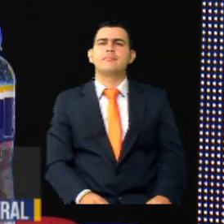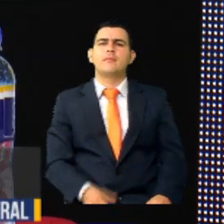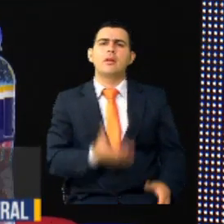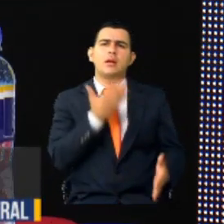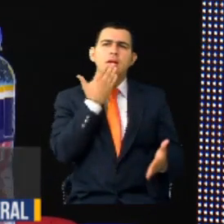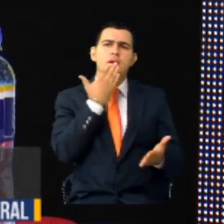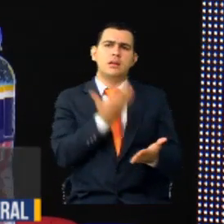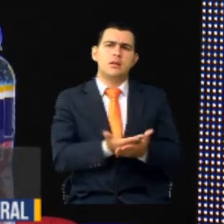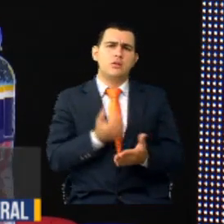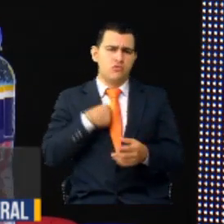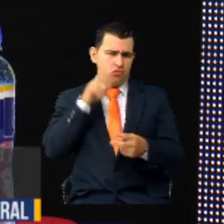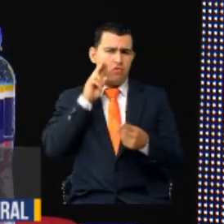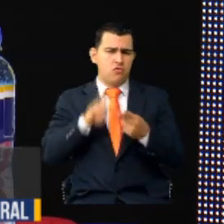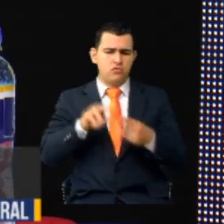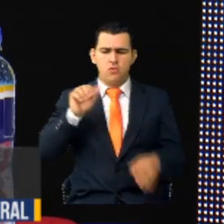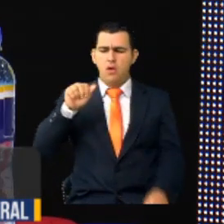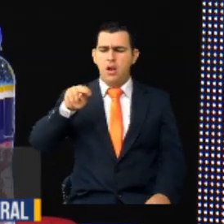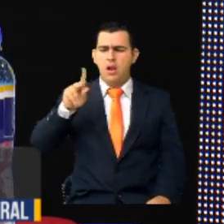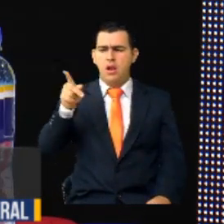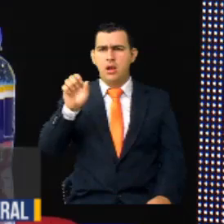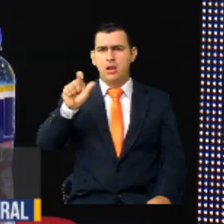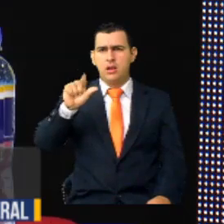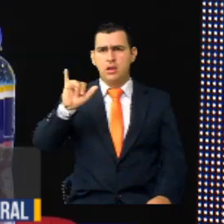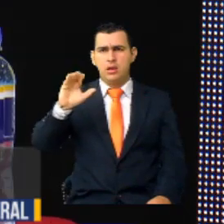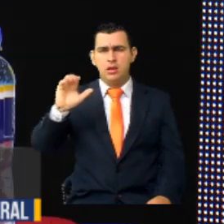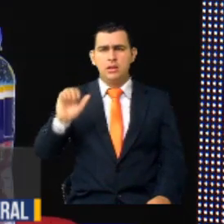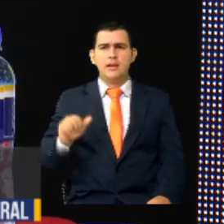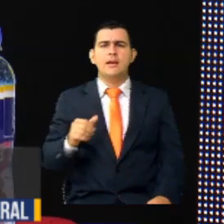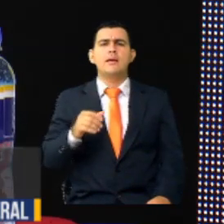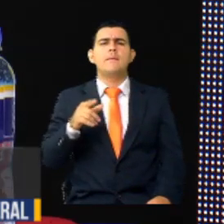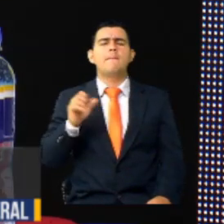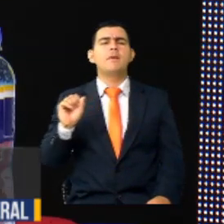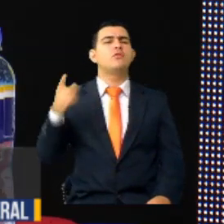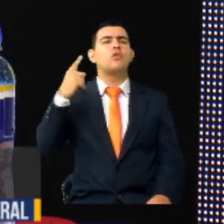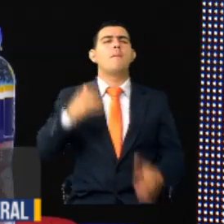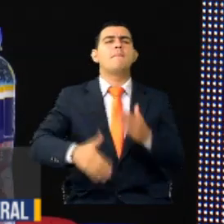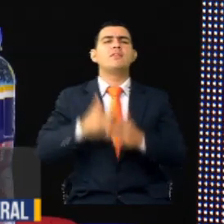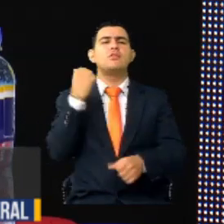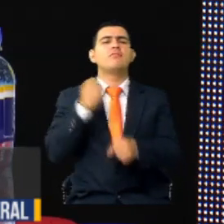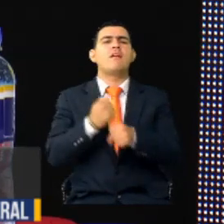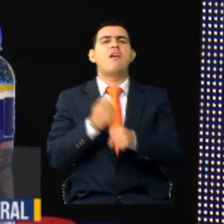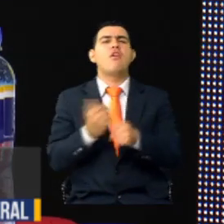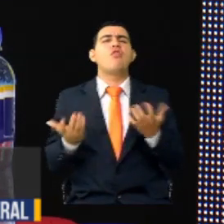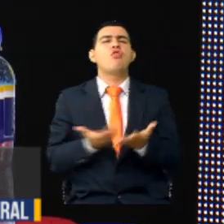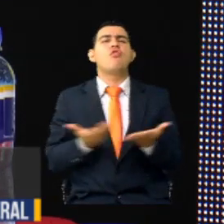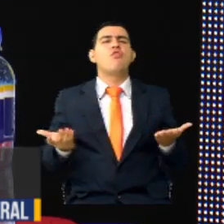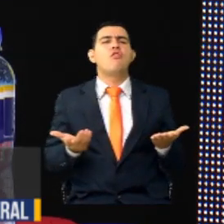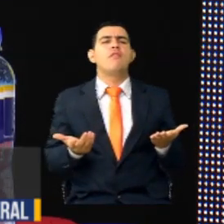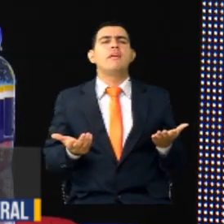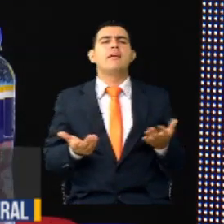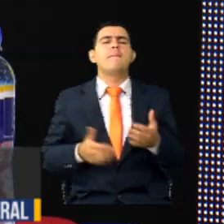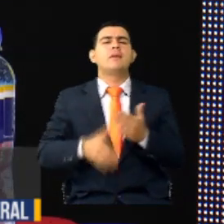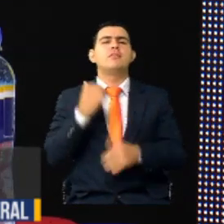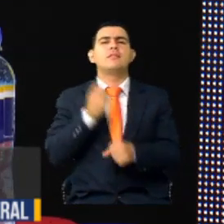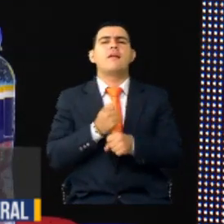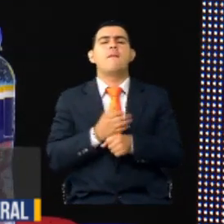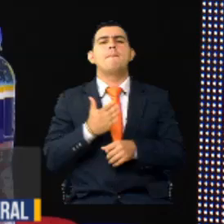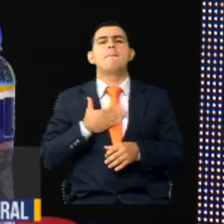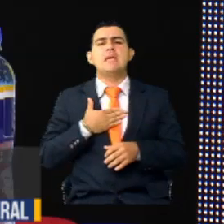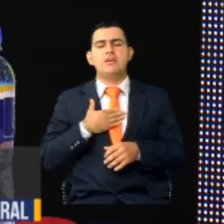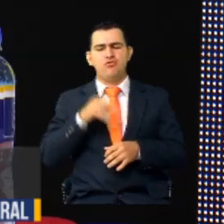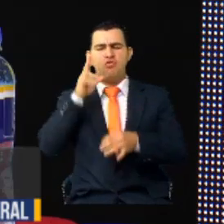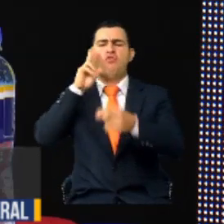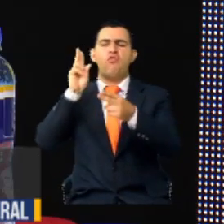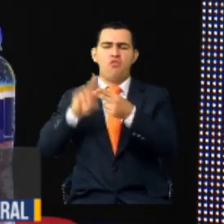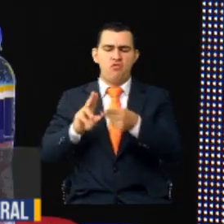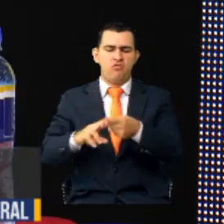Yo conozco a Angélica. Ella empezó su primer trabajo, lo hizo Angélica María Suárez, lo hizo conmigo y sé de sus